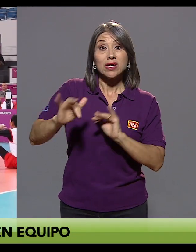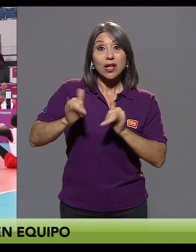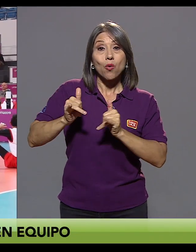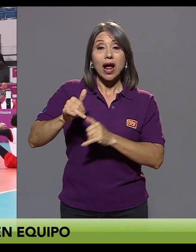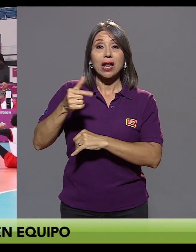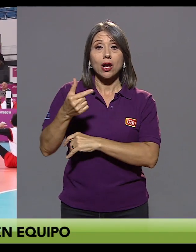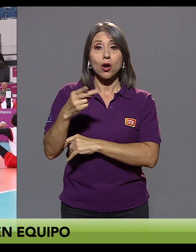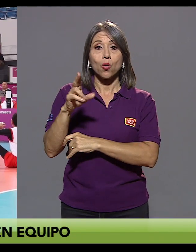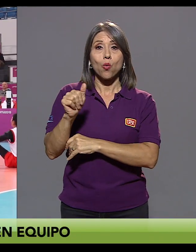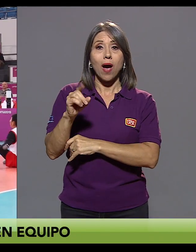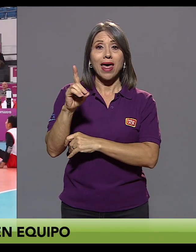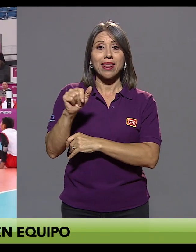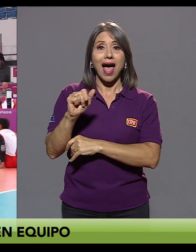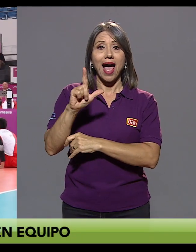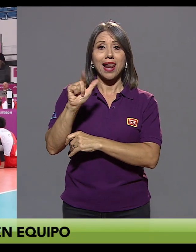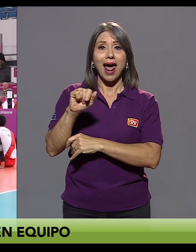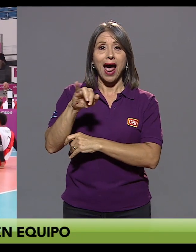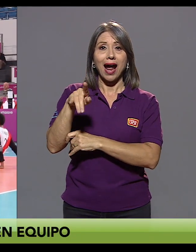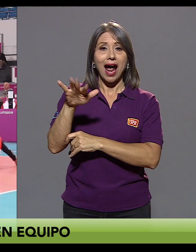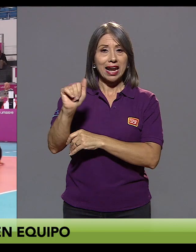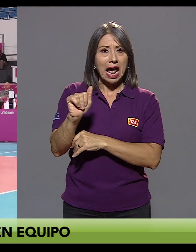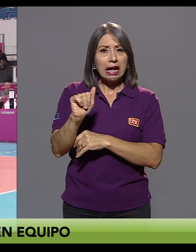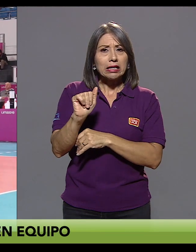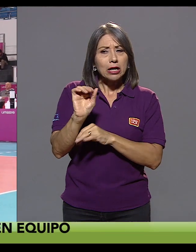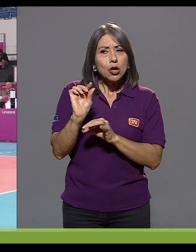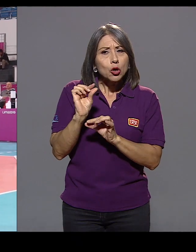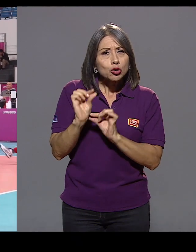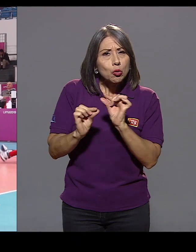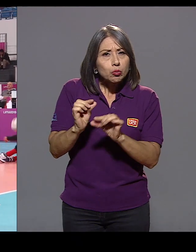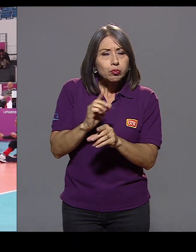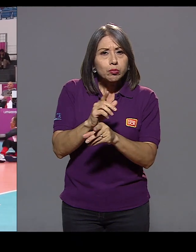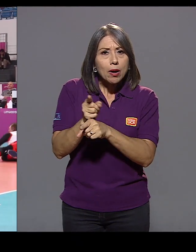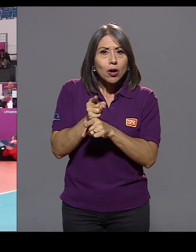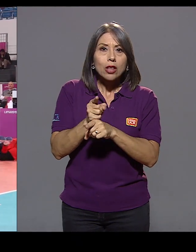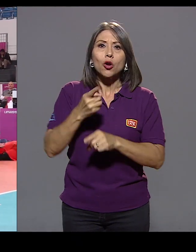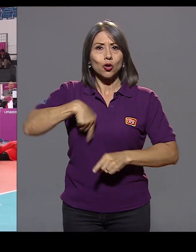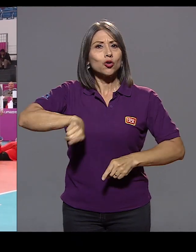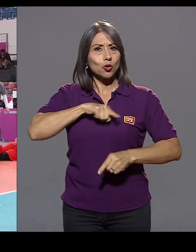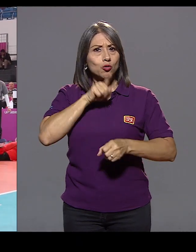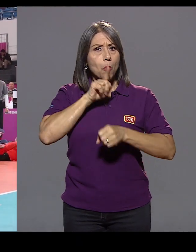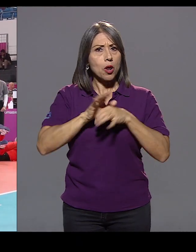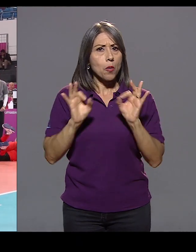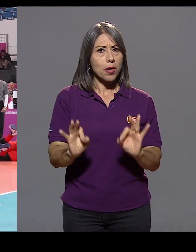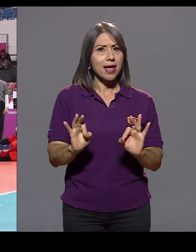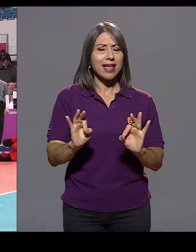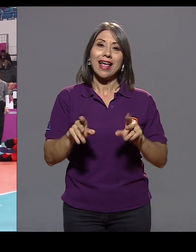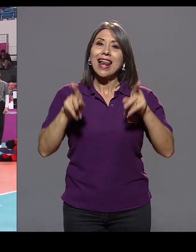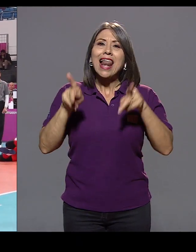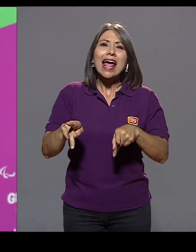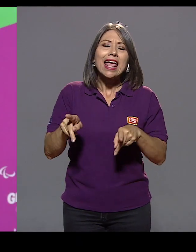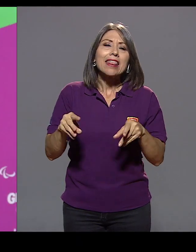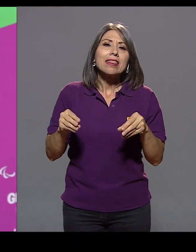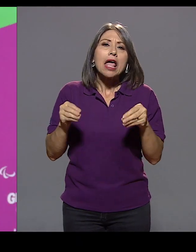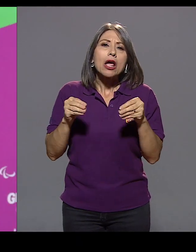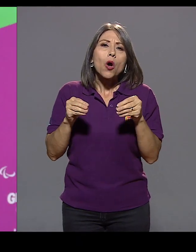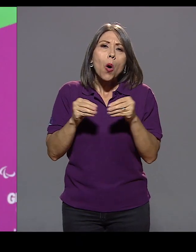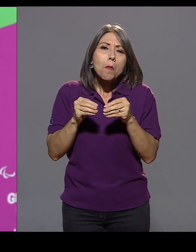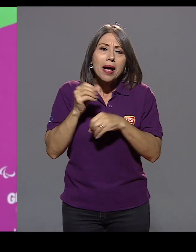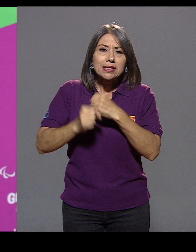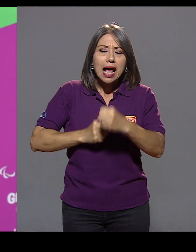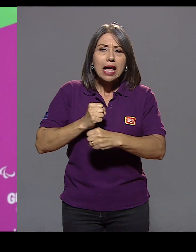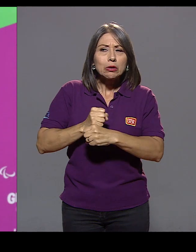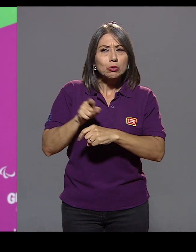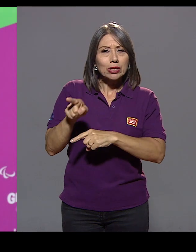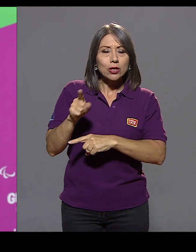y lo hemos venido cumpliendo. Ha sido difícil que la gente un poquito mayor lo entienda. ¿Por qué?